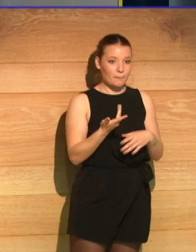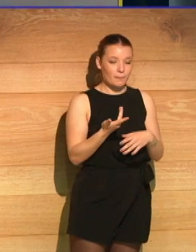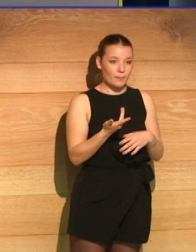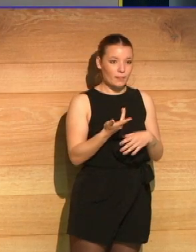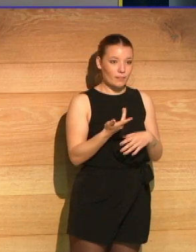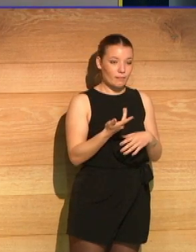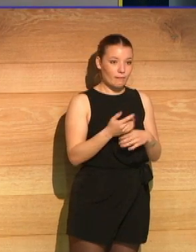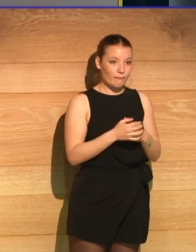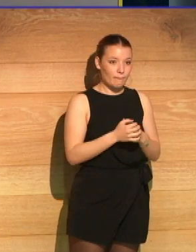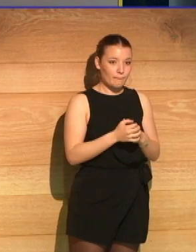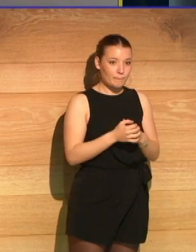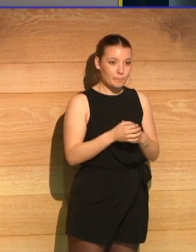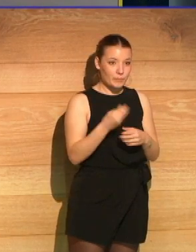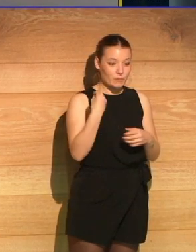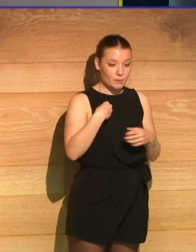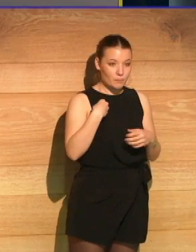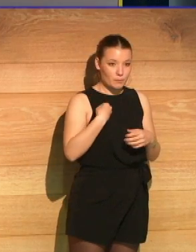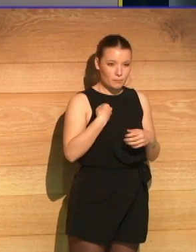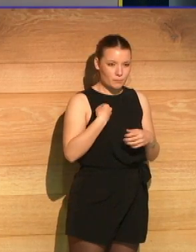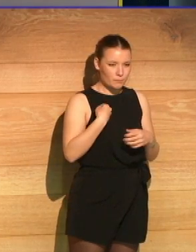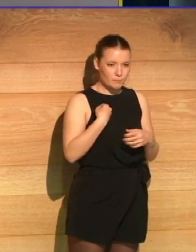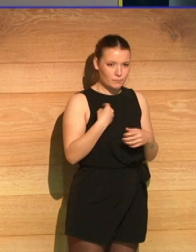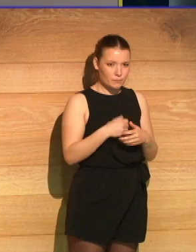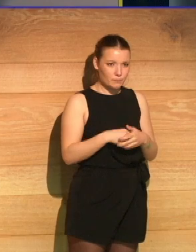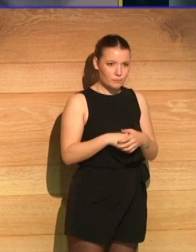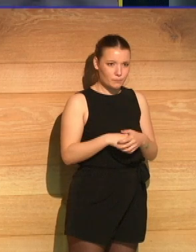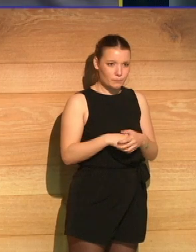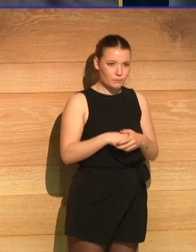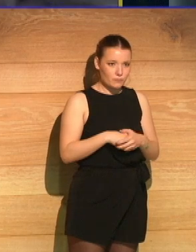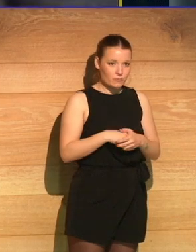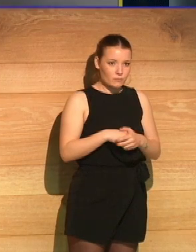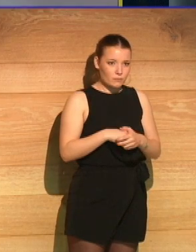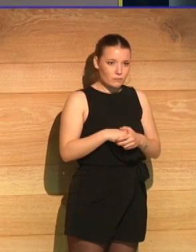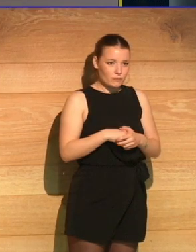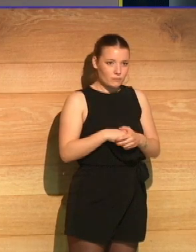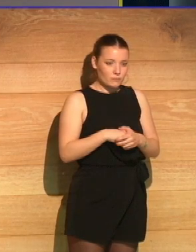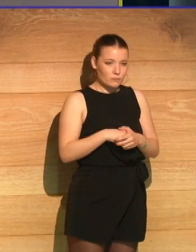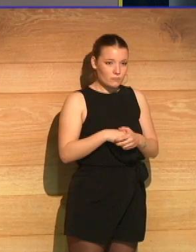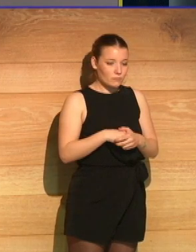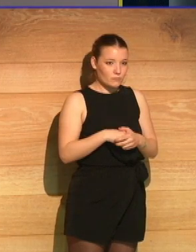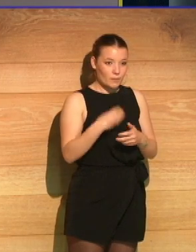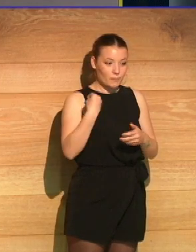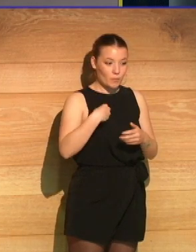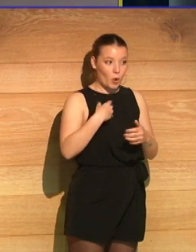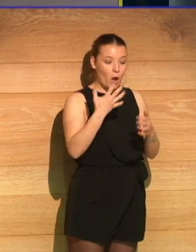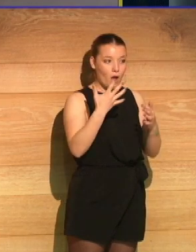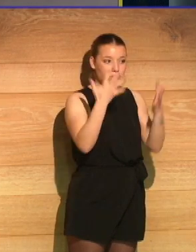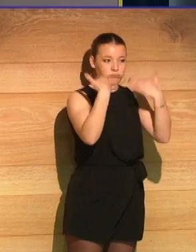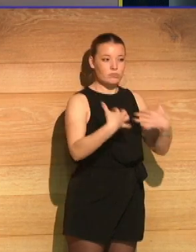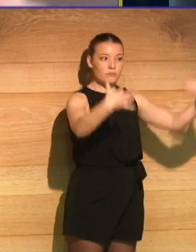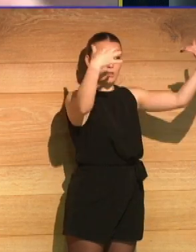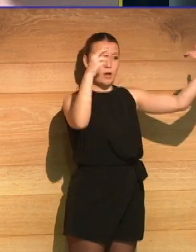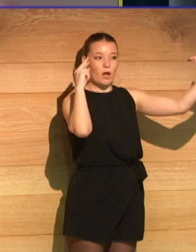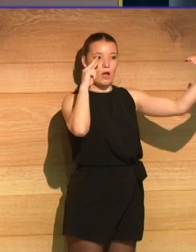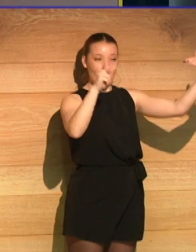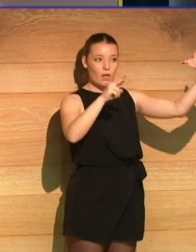y entra arriba de un domo de 4 metros, ¿no? Mirando todo el público con la música boom, boom, boom, boom,